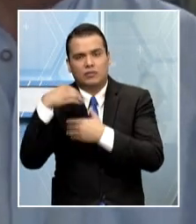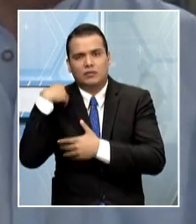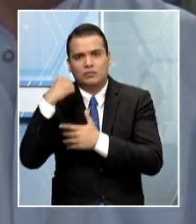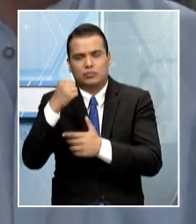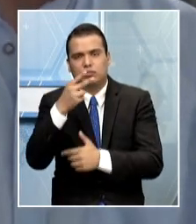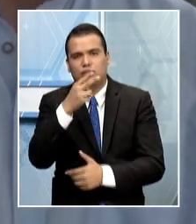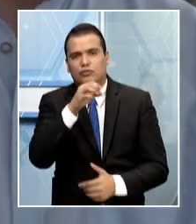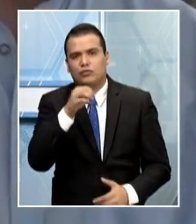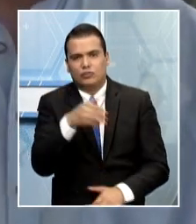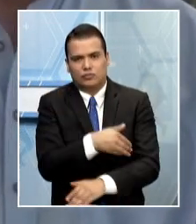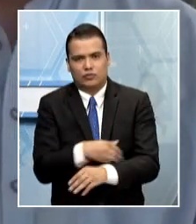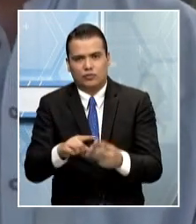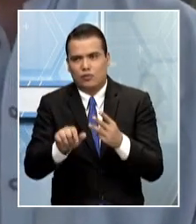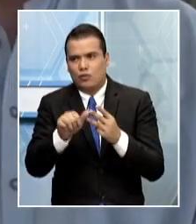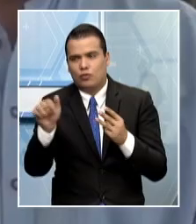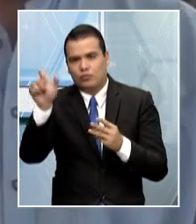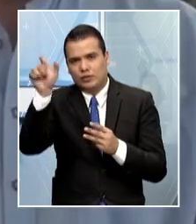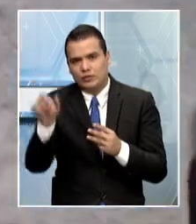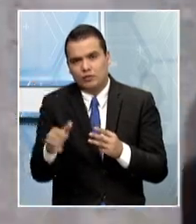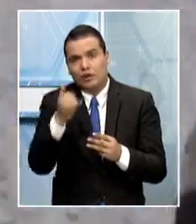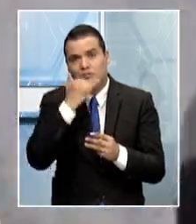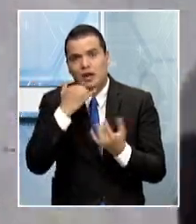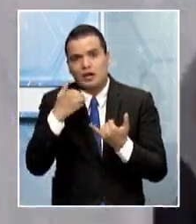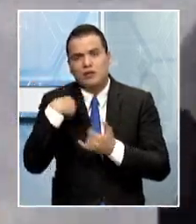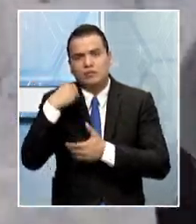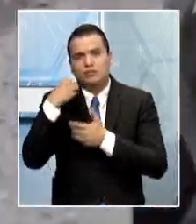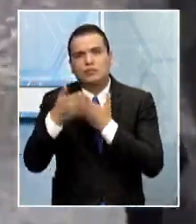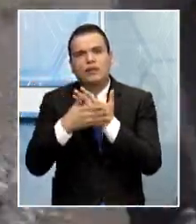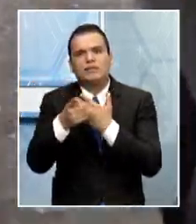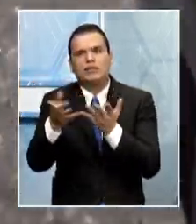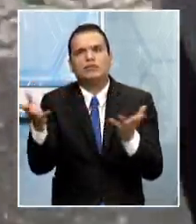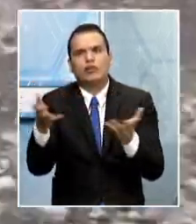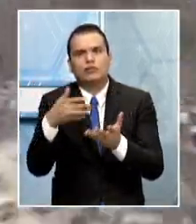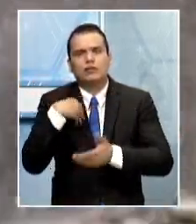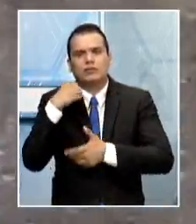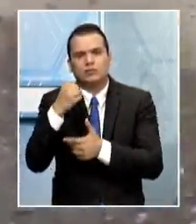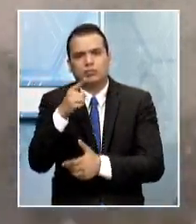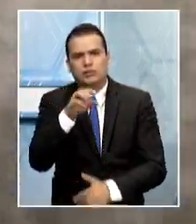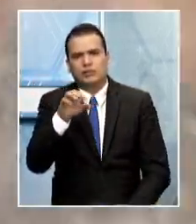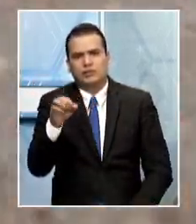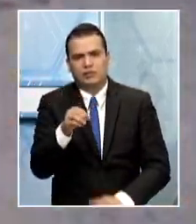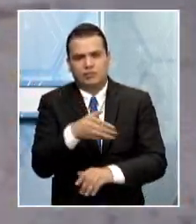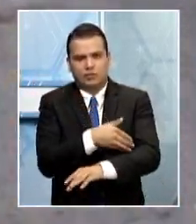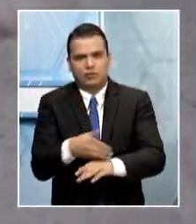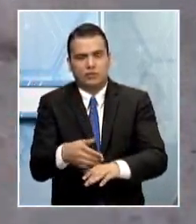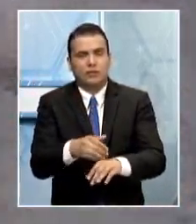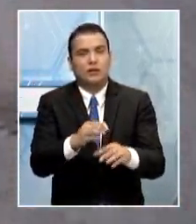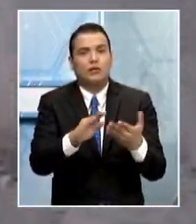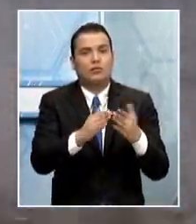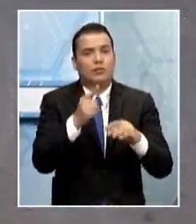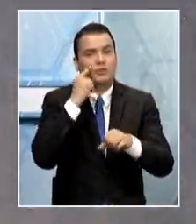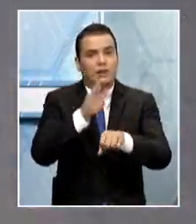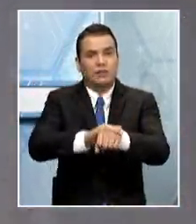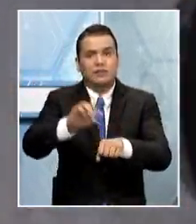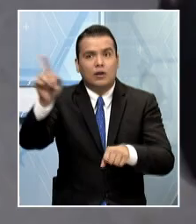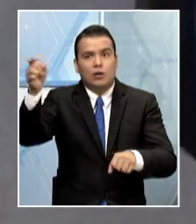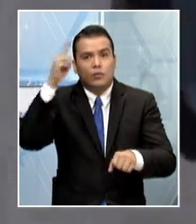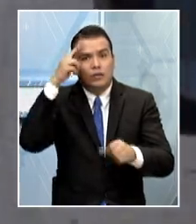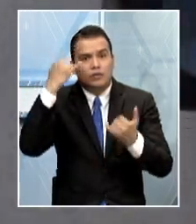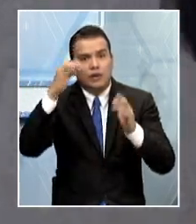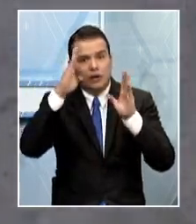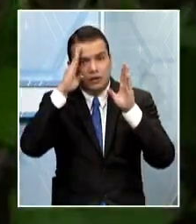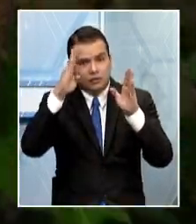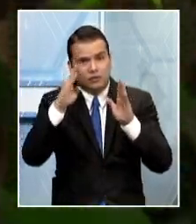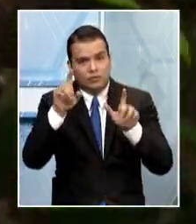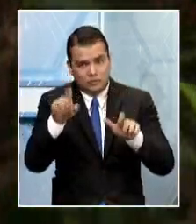Los Contadores, hasta 100 millones de pesos. Voceros de la comunidad exigen la presencia del Estado y la protección de los grupos